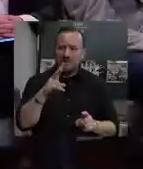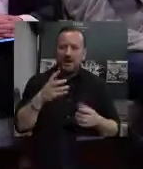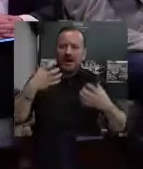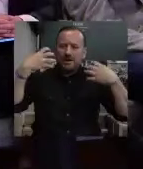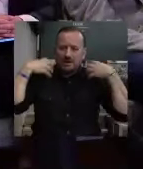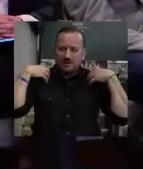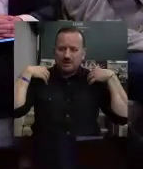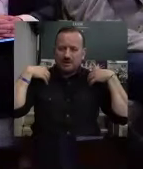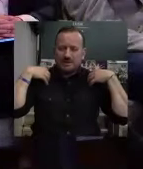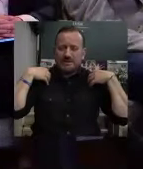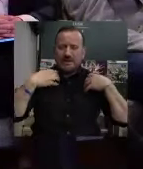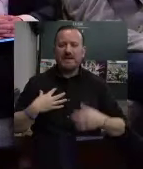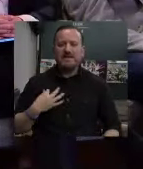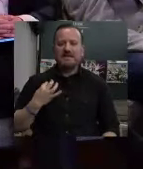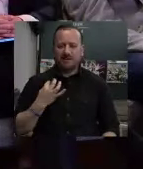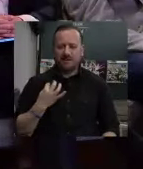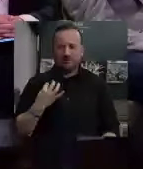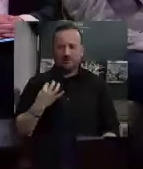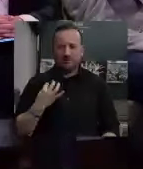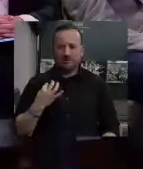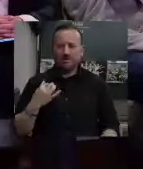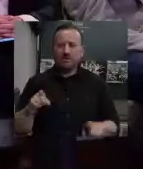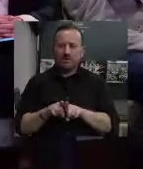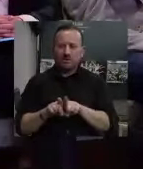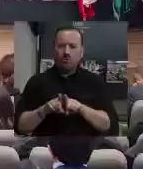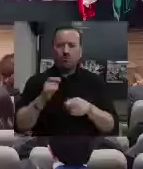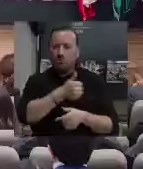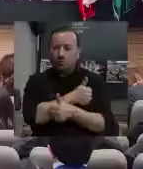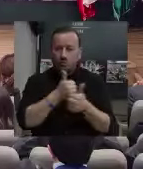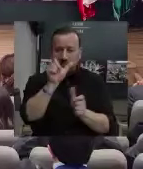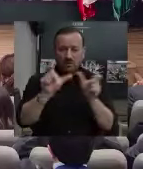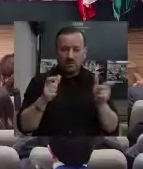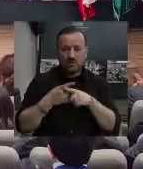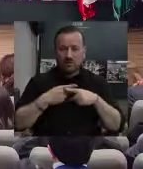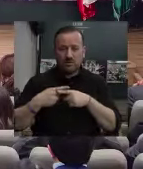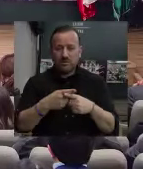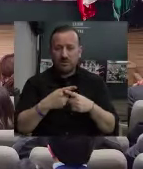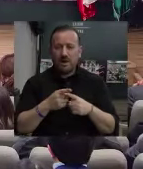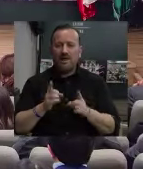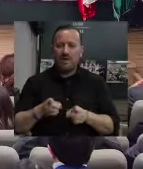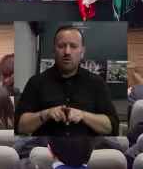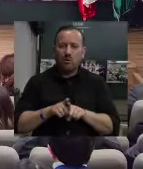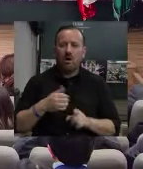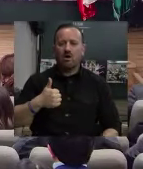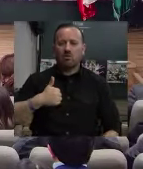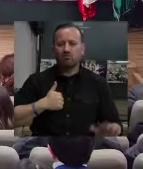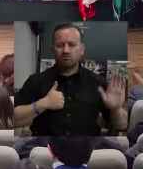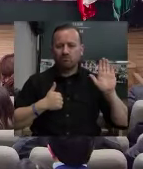responsabilidad civil es como ciudadanos que tenemos que comprometernos